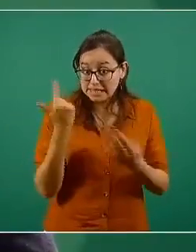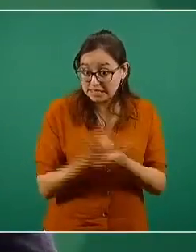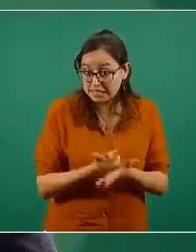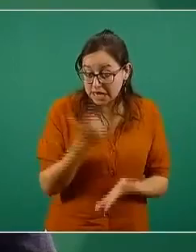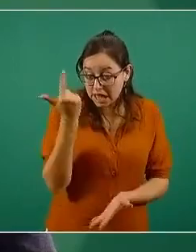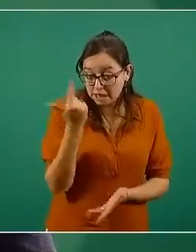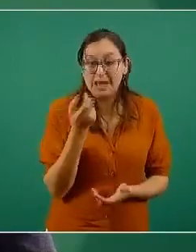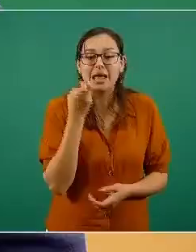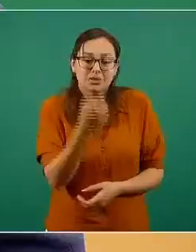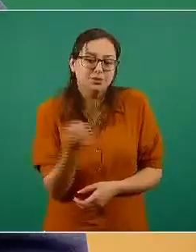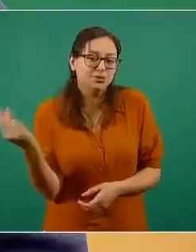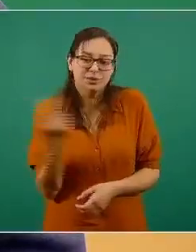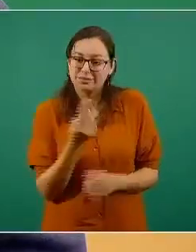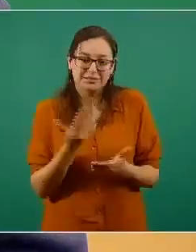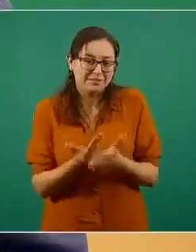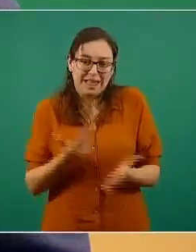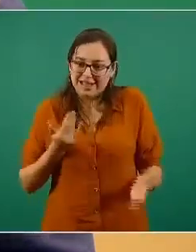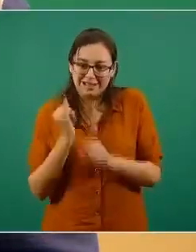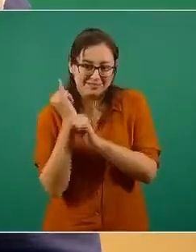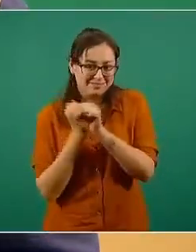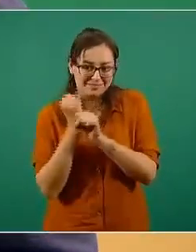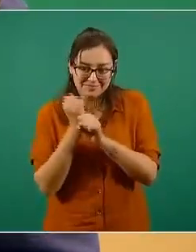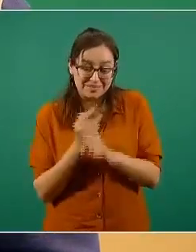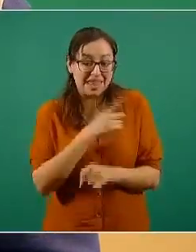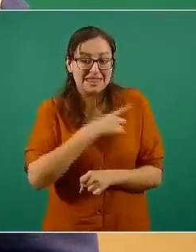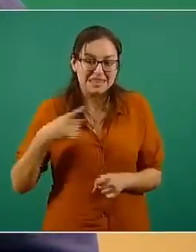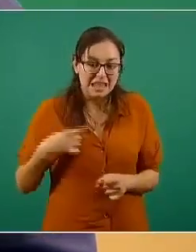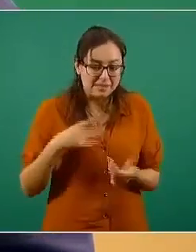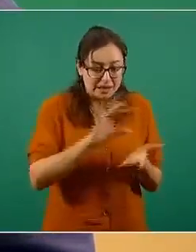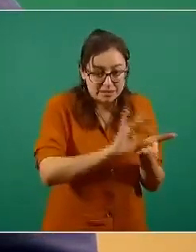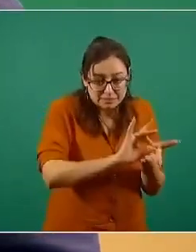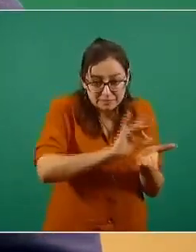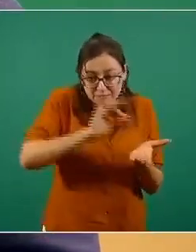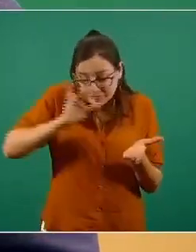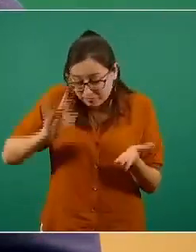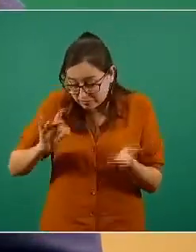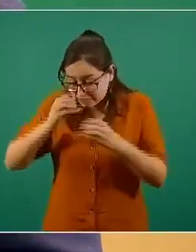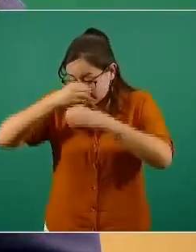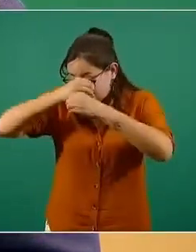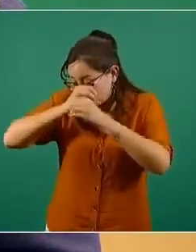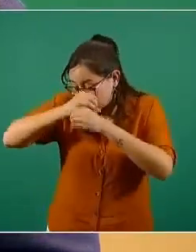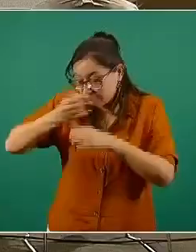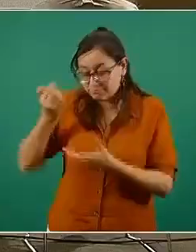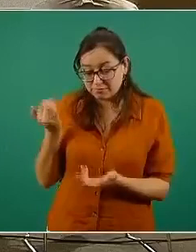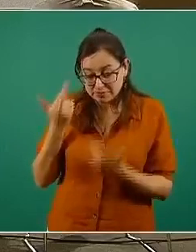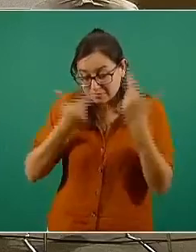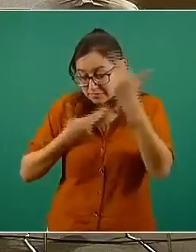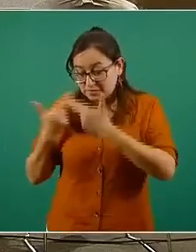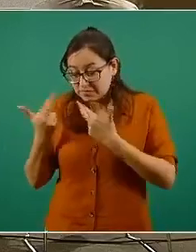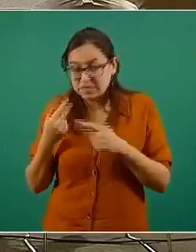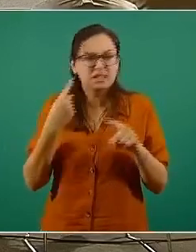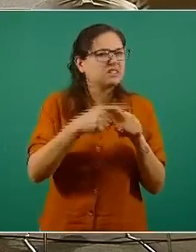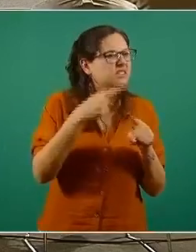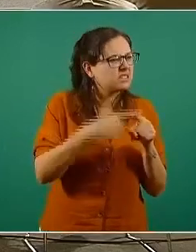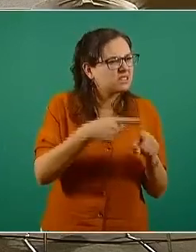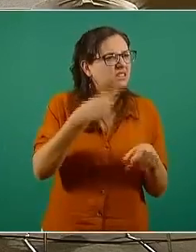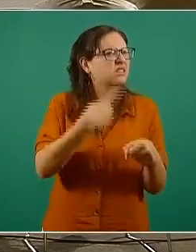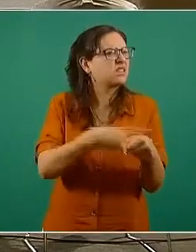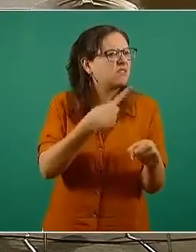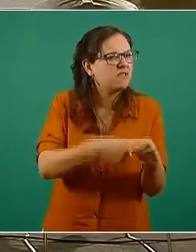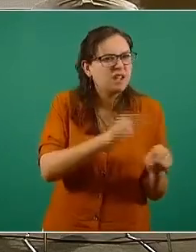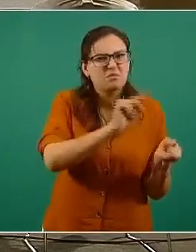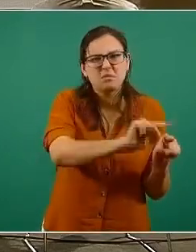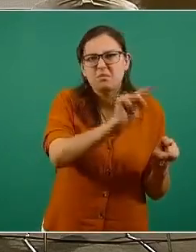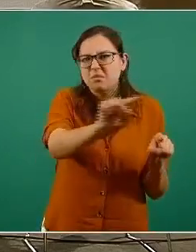pues requiere un estudio. Hay que ver esa cepa, ver en qué tipo de pacientes se ha encontrado, se vuelve a estudiar en algunos pacientes